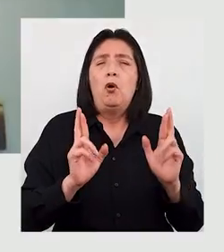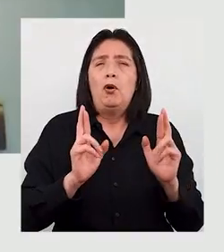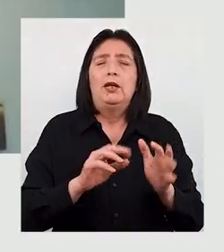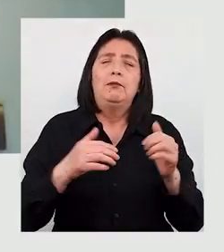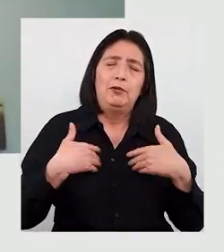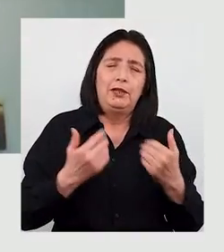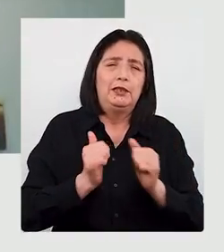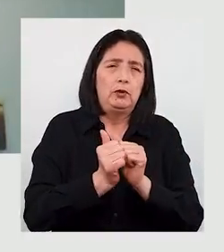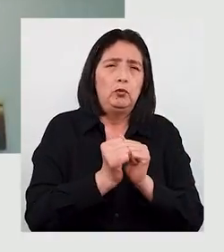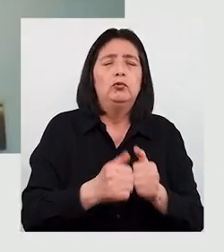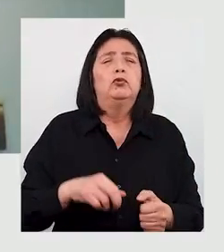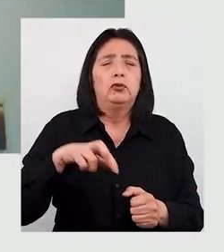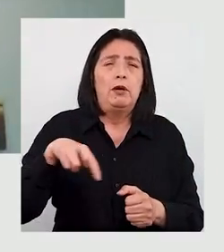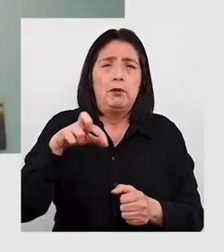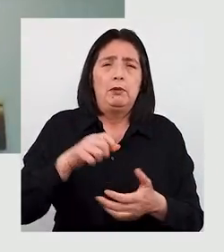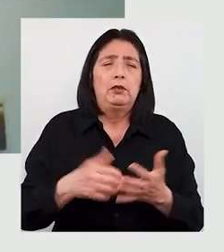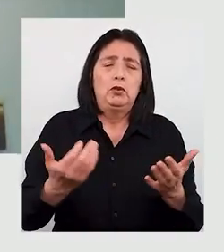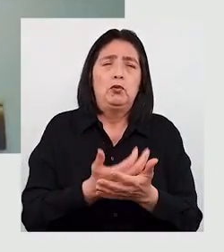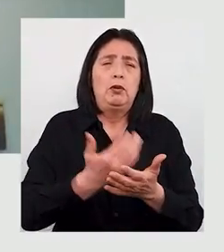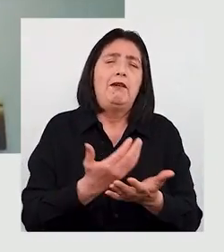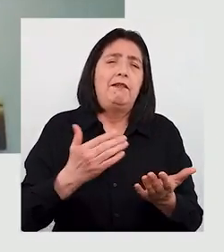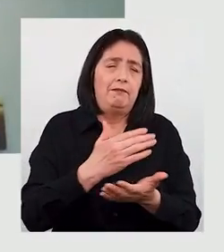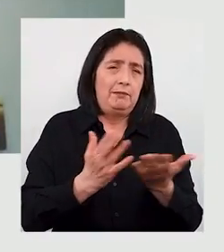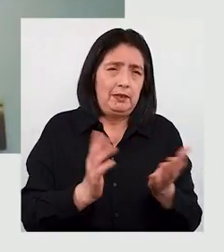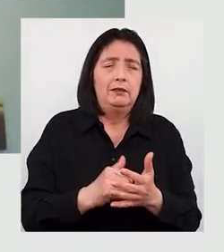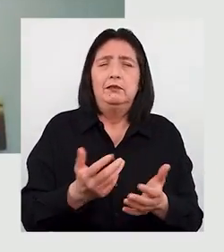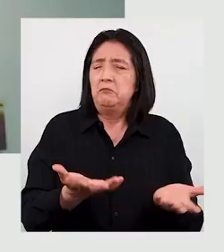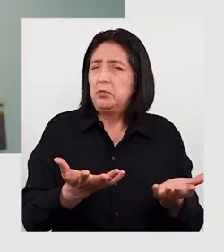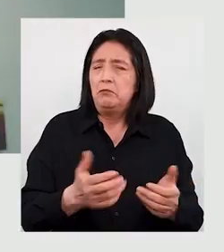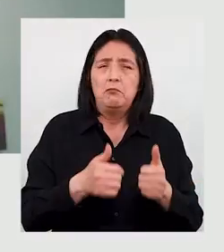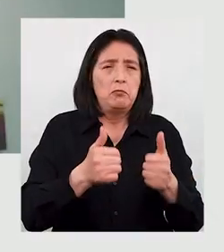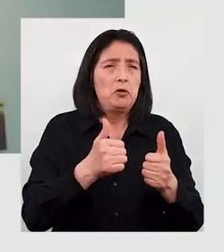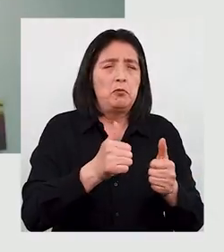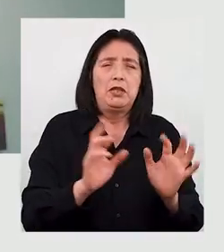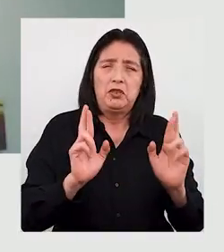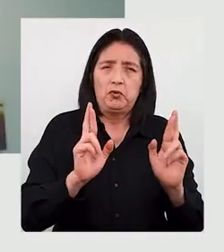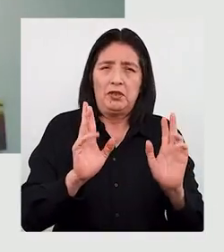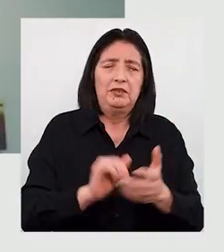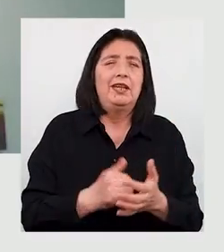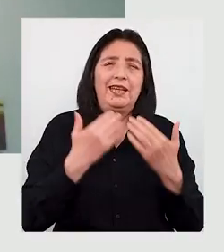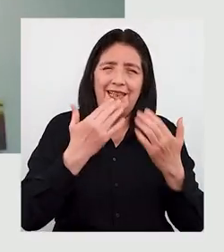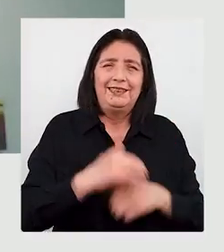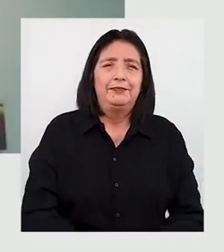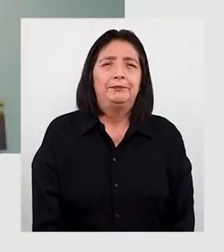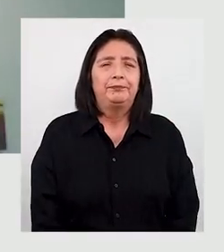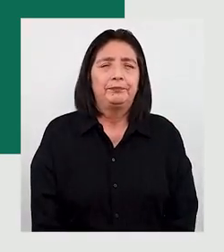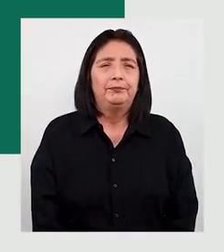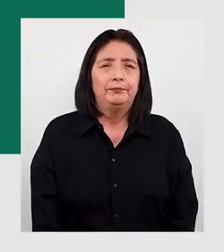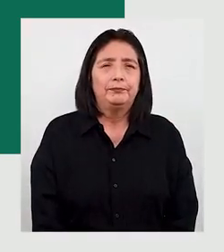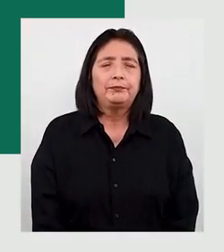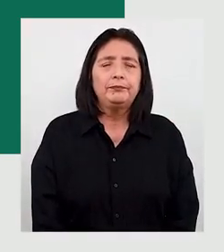poder acompañar a PromPerú en esta nueva etapa. Les deseamos muy, muy buena suerte. Gracias.